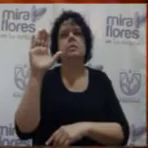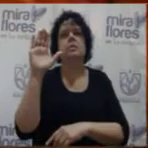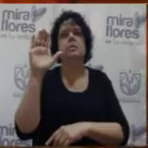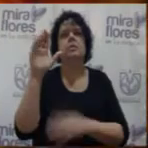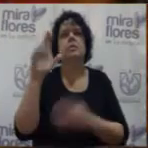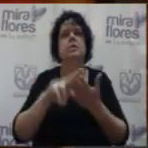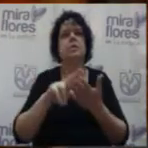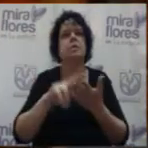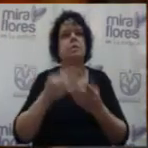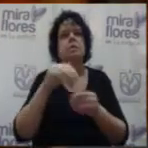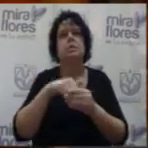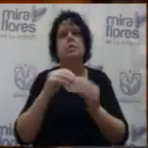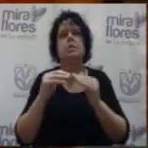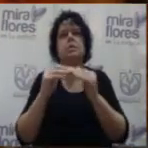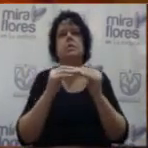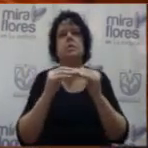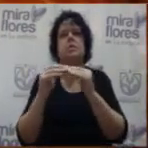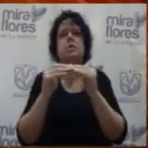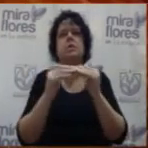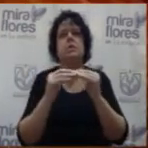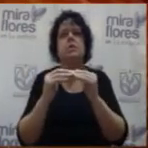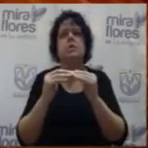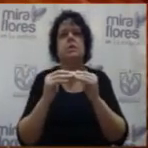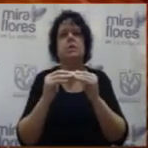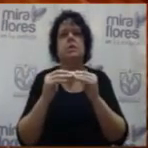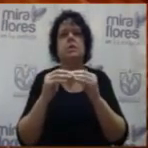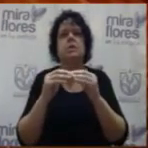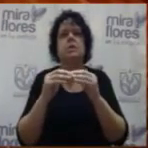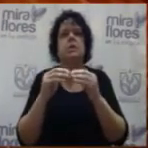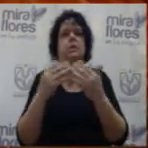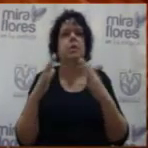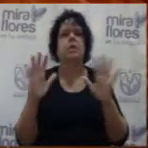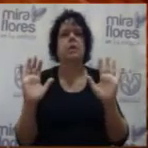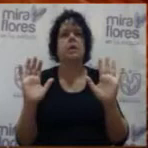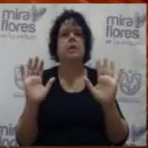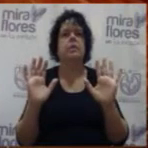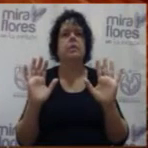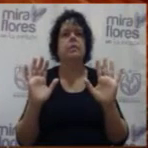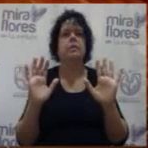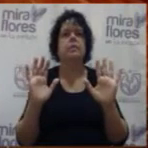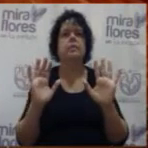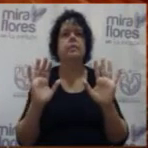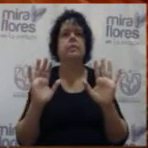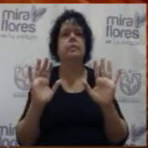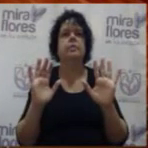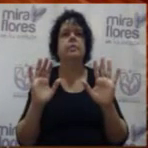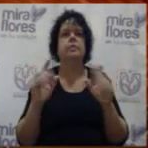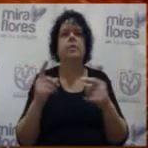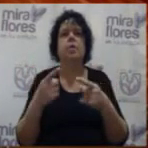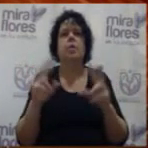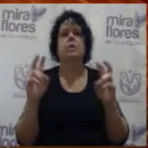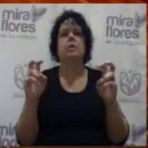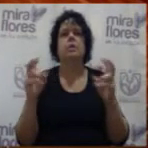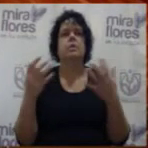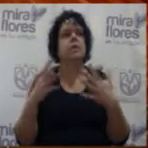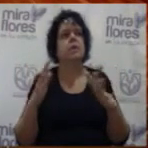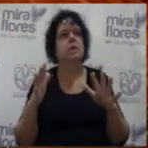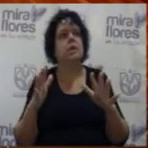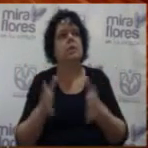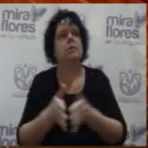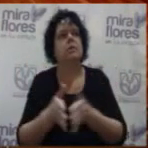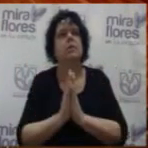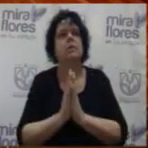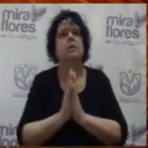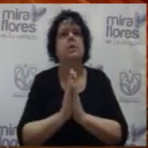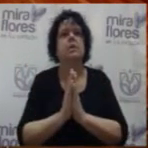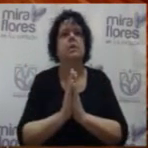aprueba por unanimidad de votos. Ahora sí, ya no tenemos más temas que tratar, ¿verdad? No habiendo más temas que tratar, vamos a solicitar a